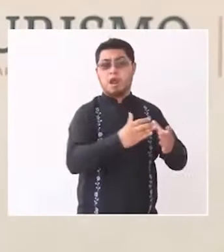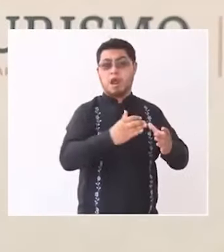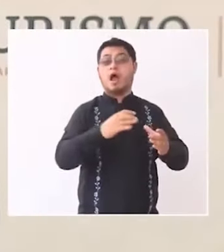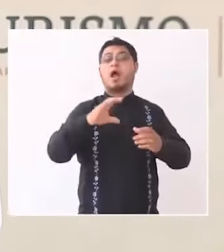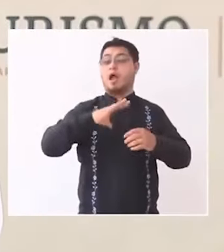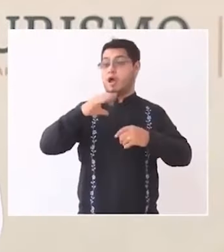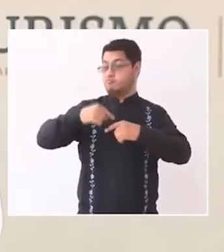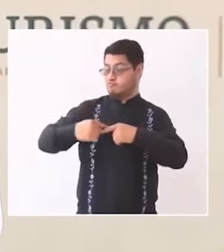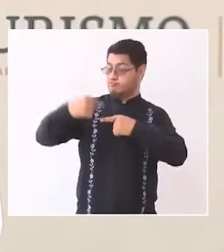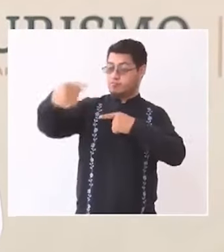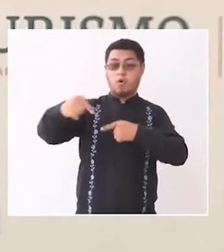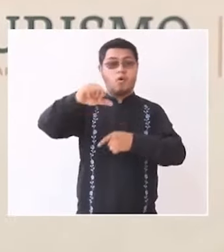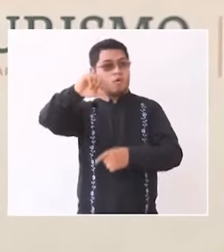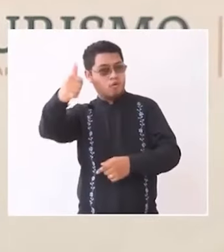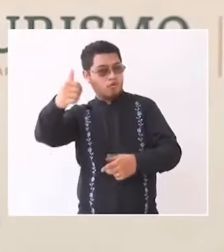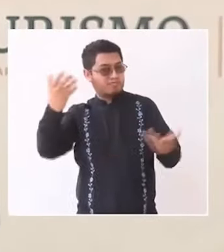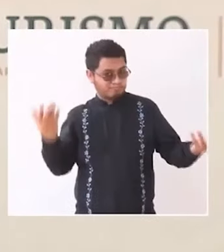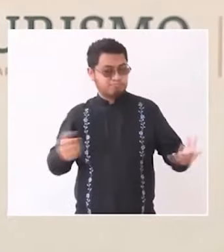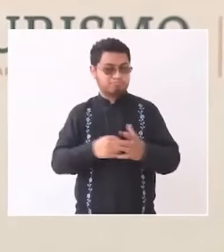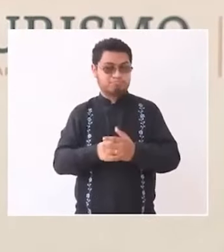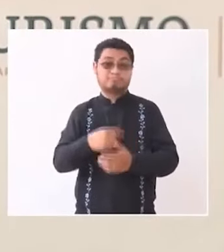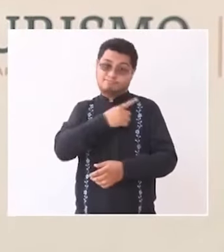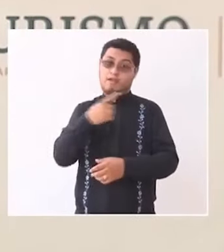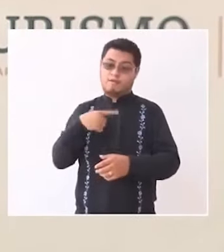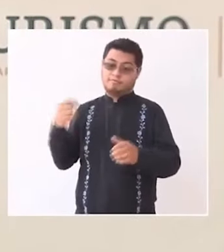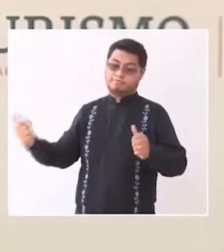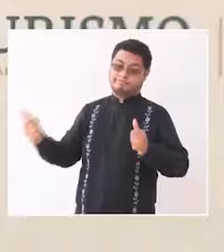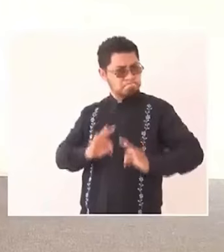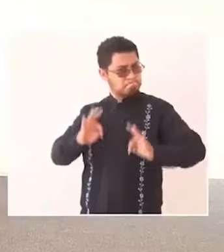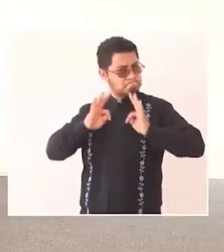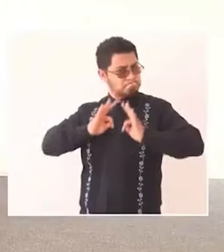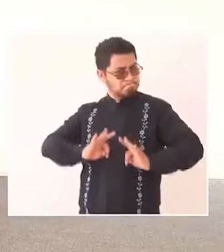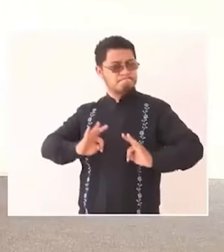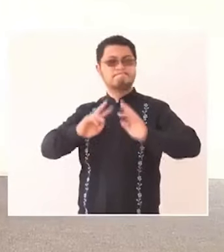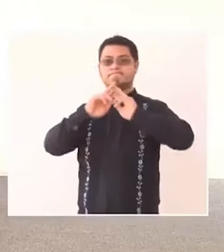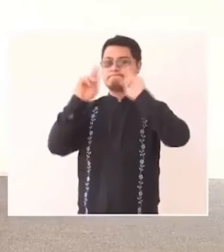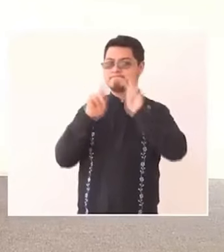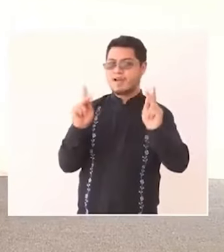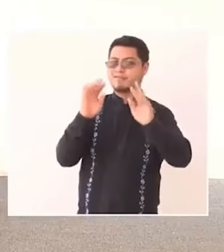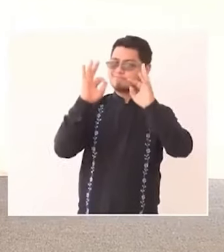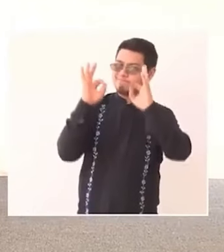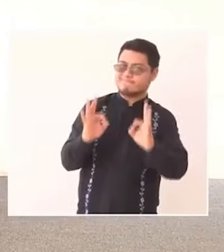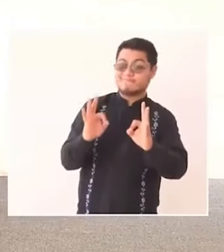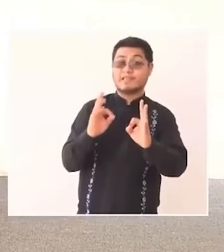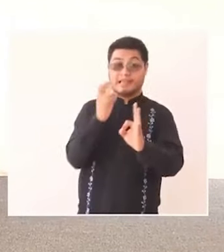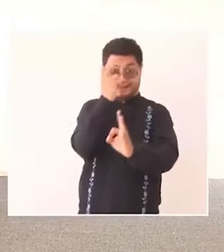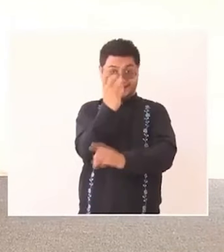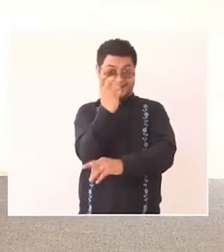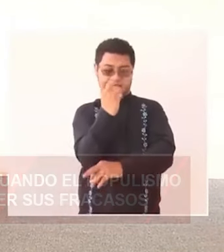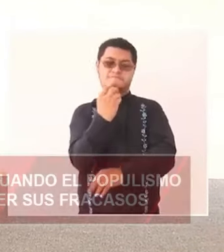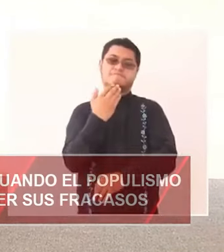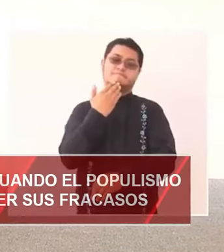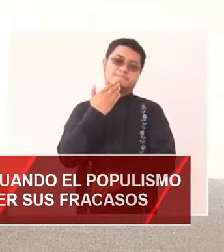para esconder sus fracasos. La próxima mandataria mexicana ha invitado a Putin a su toma de posesión, pero no a rey de